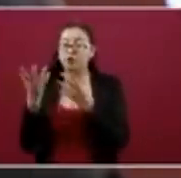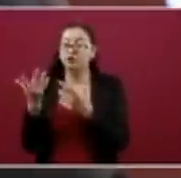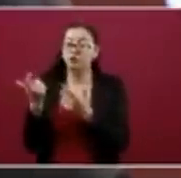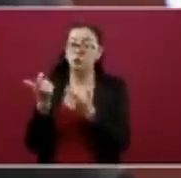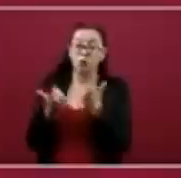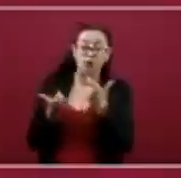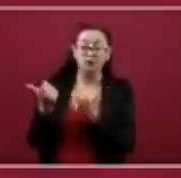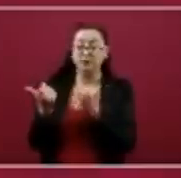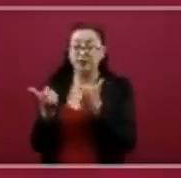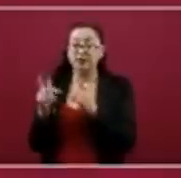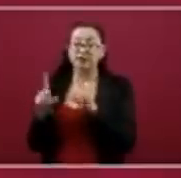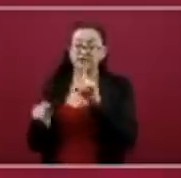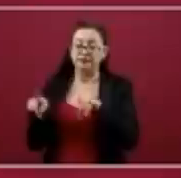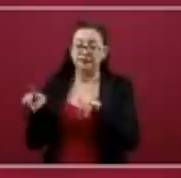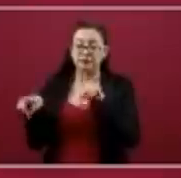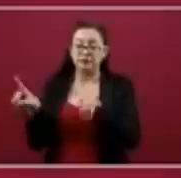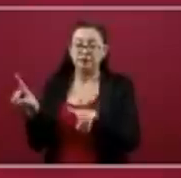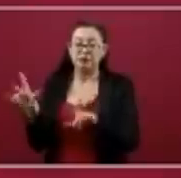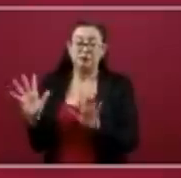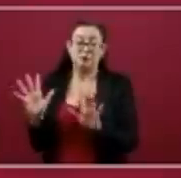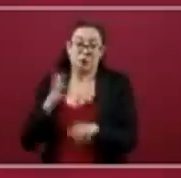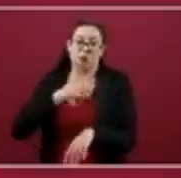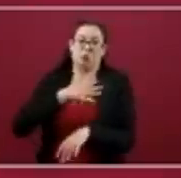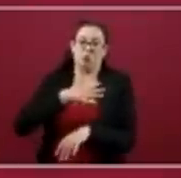según mi cálculo,